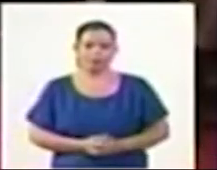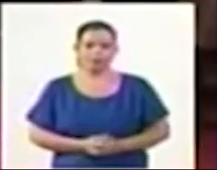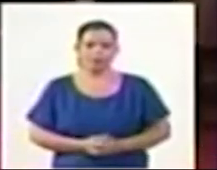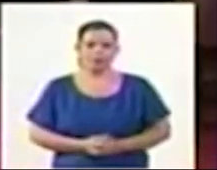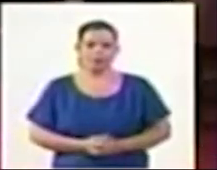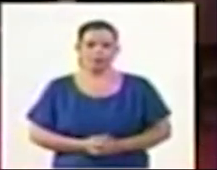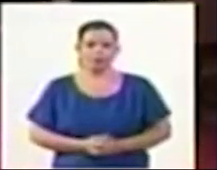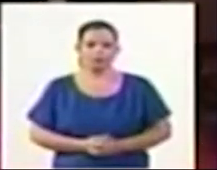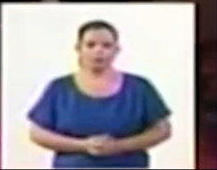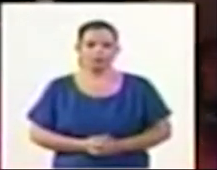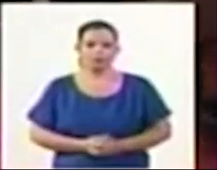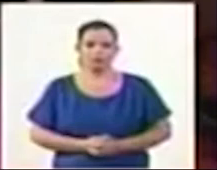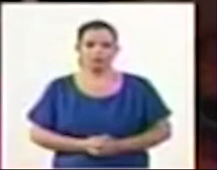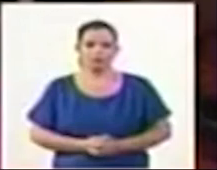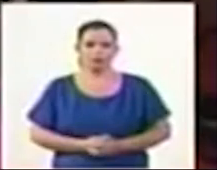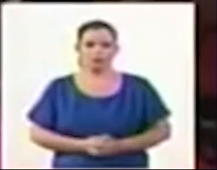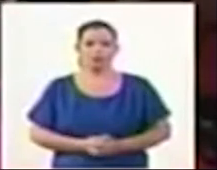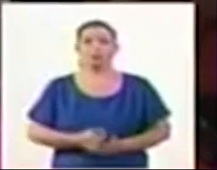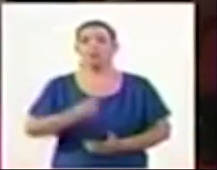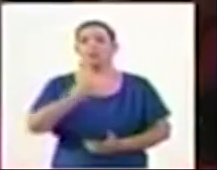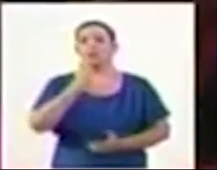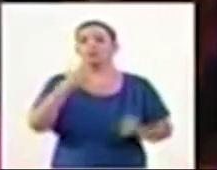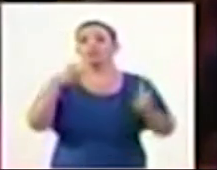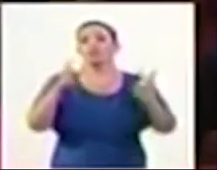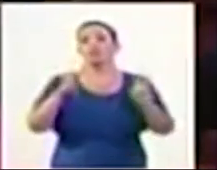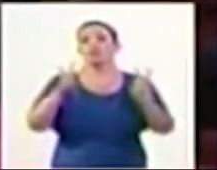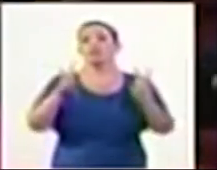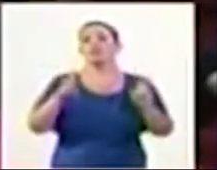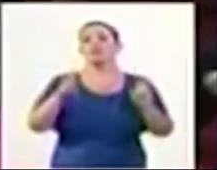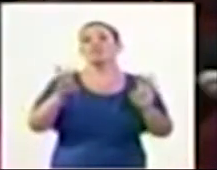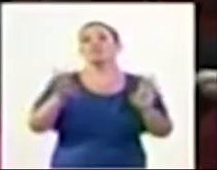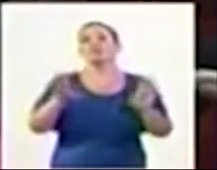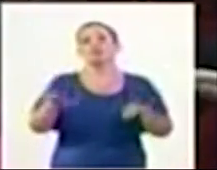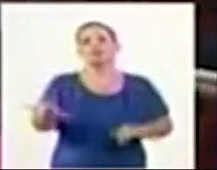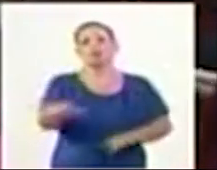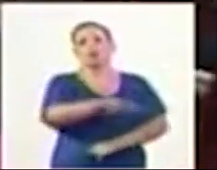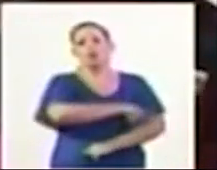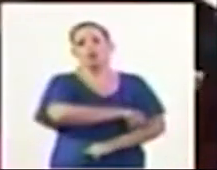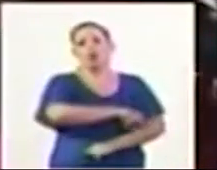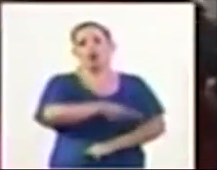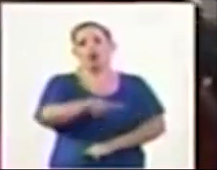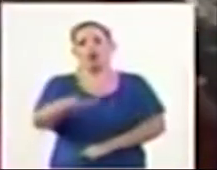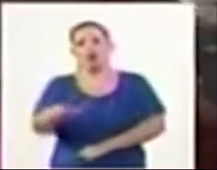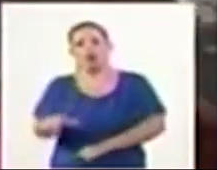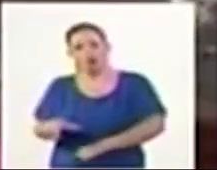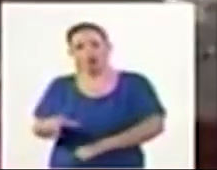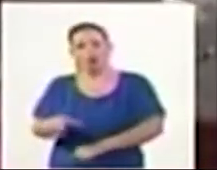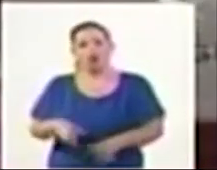en nombre de la democracia. ¿Y qué hicieron?